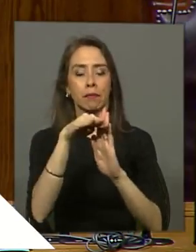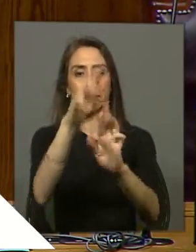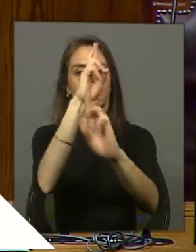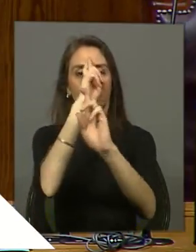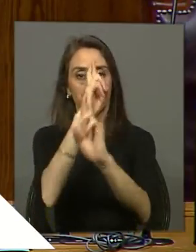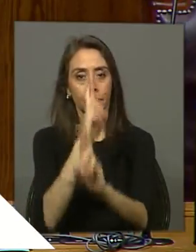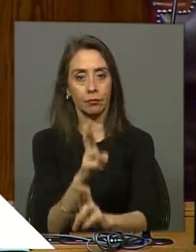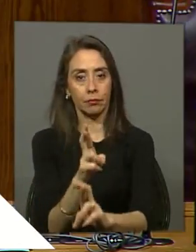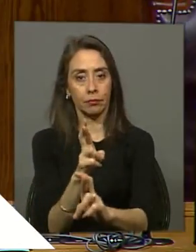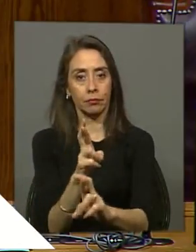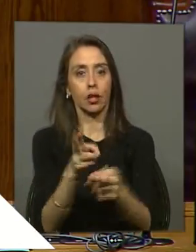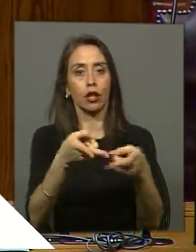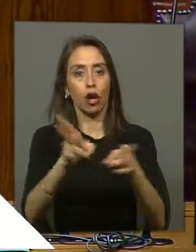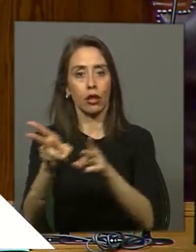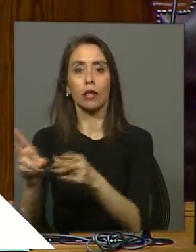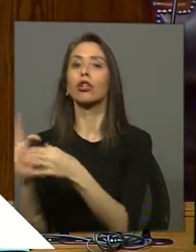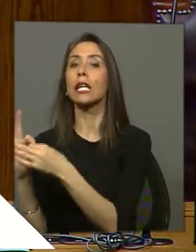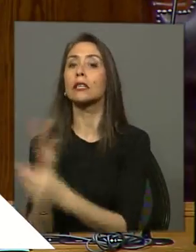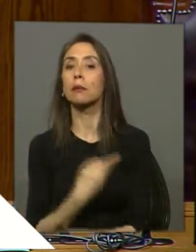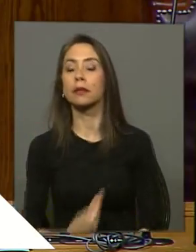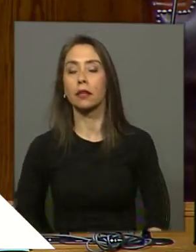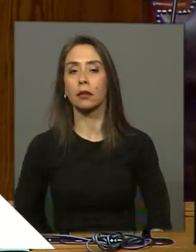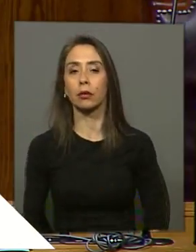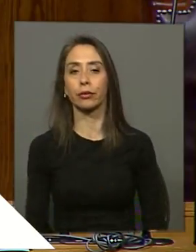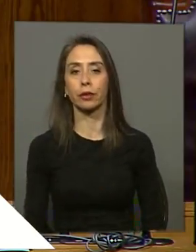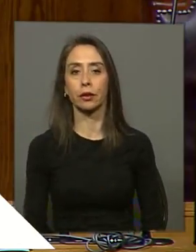efectivamente sus derechos. Gracias, Presidente.